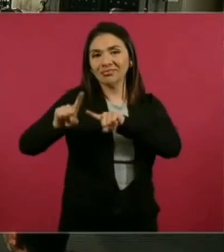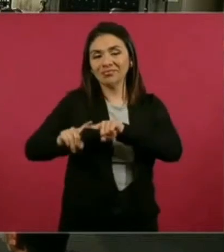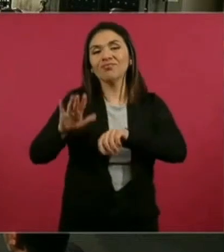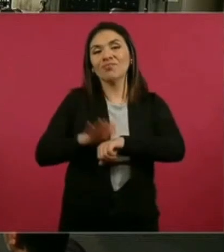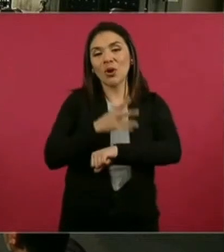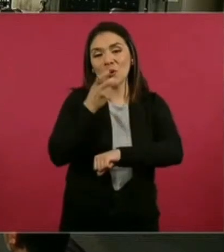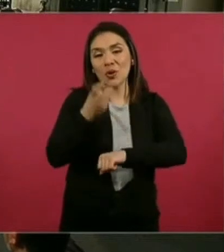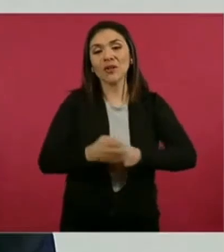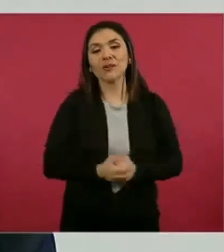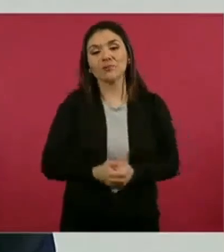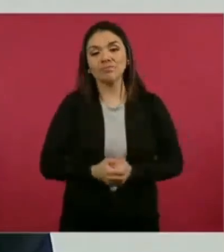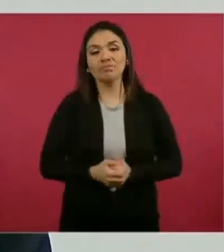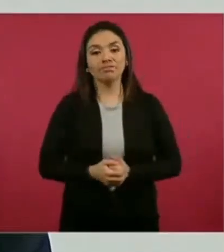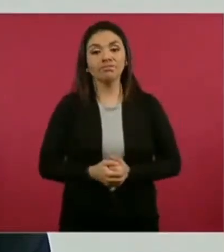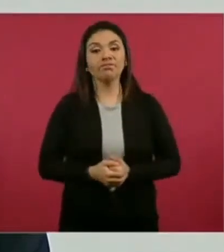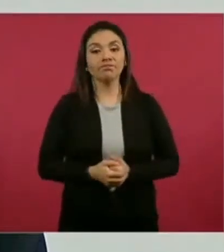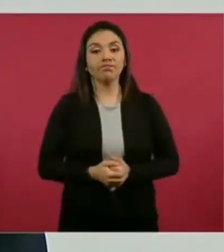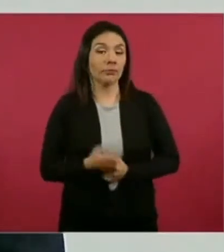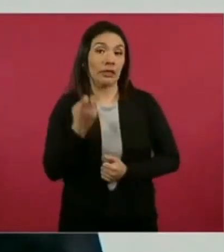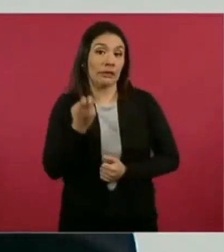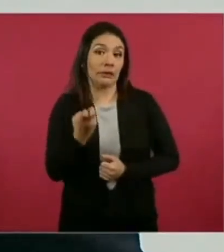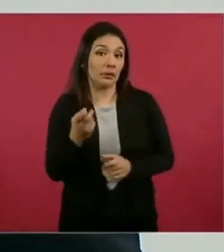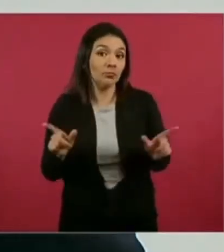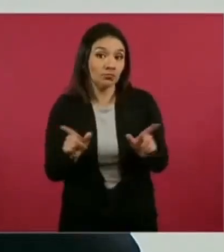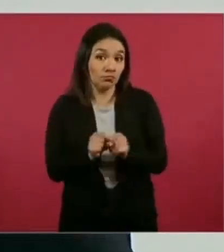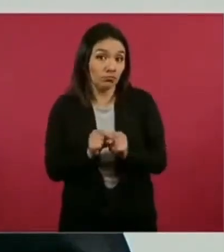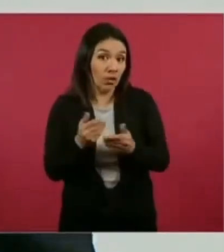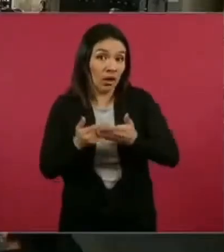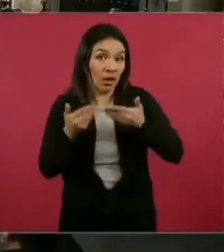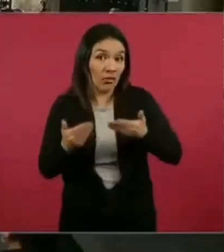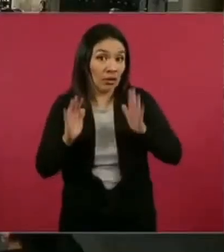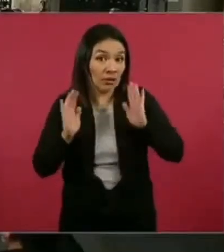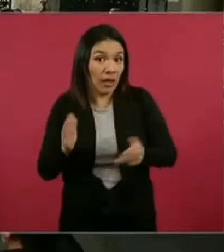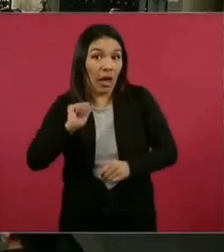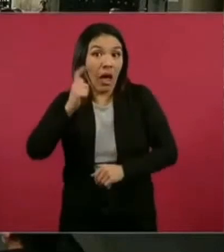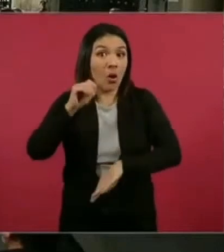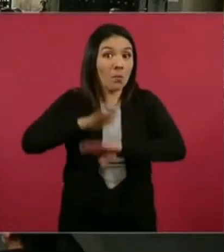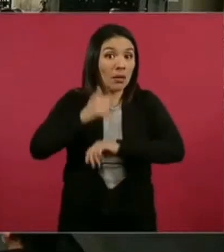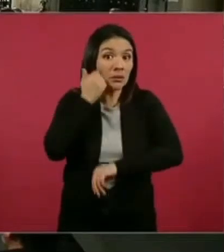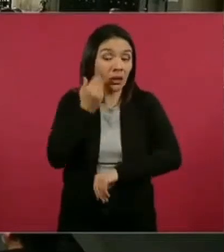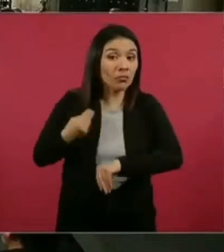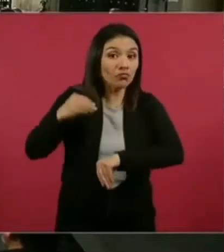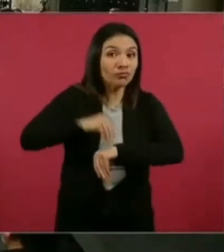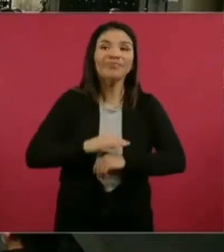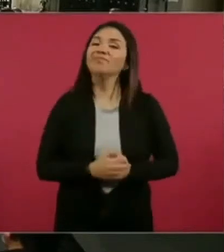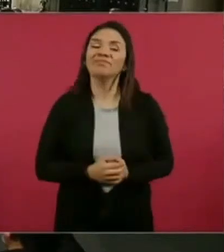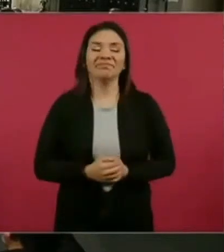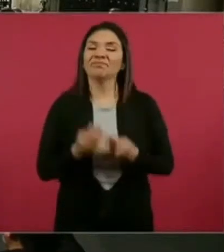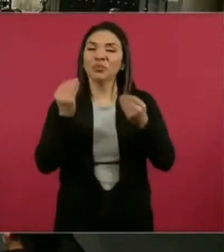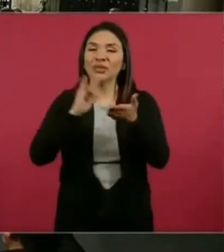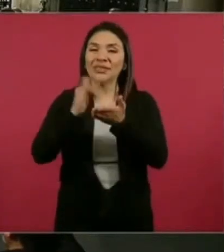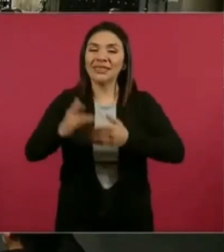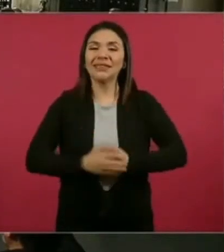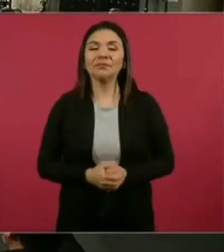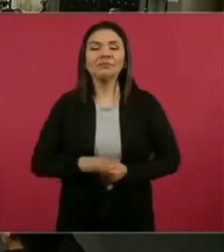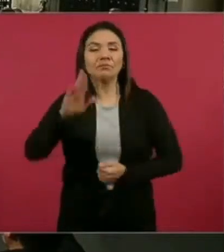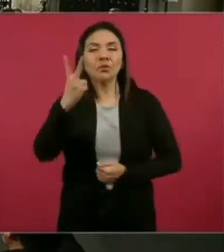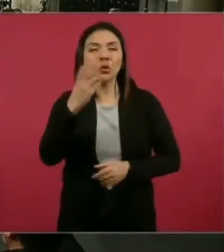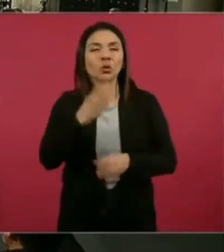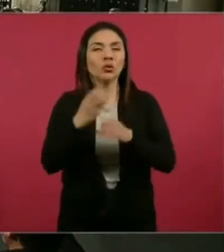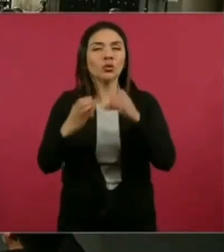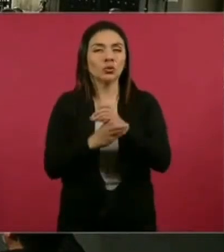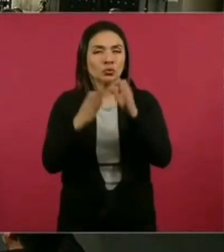Entonces, eso es todo por el momento. No sé si hay algo más que agregar. Muchísimas gracias. Dos